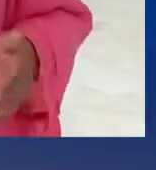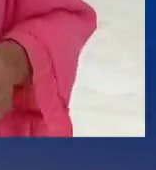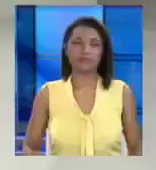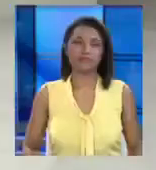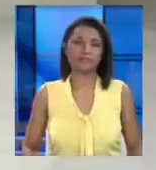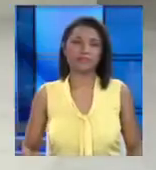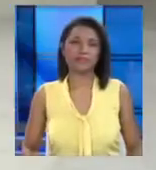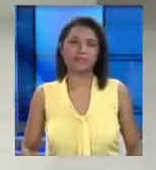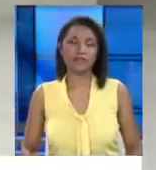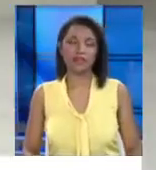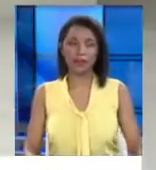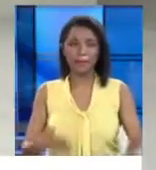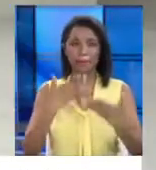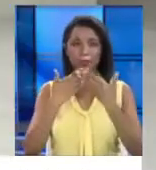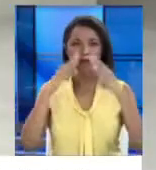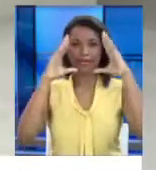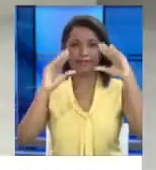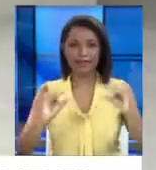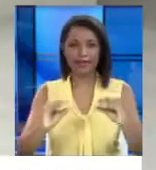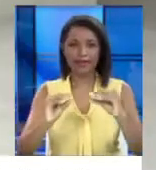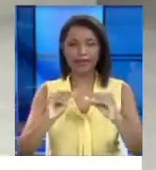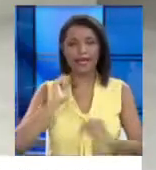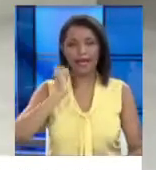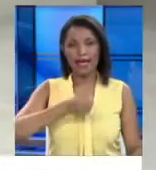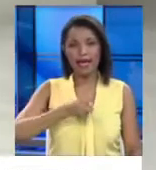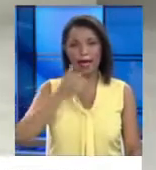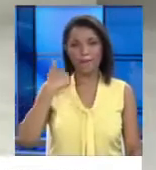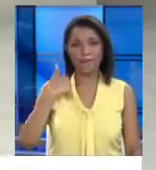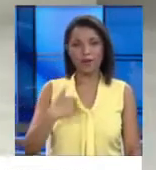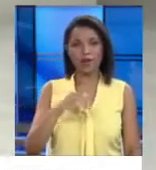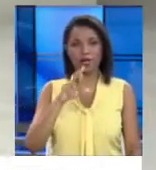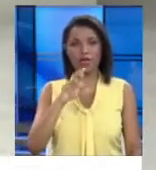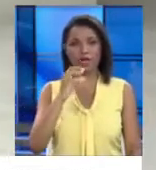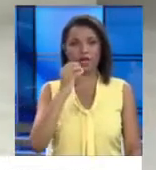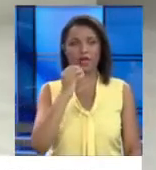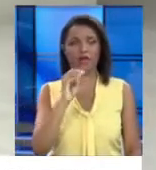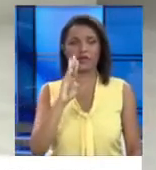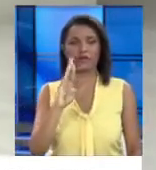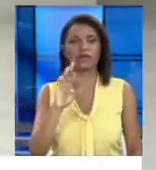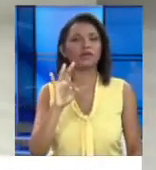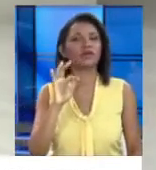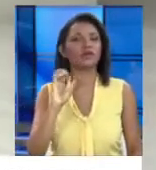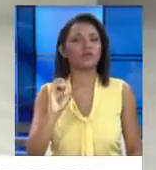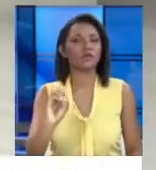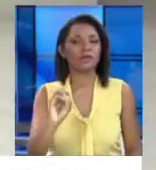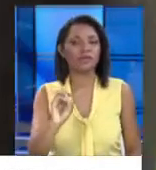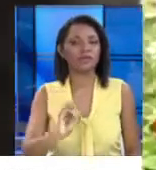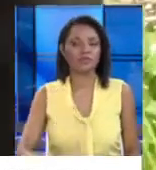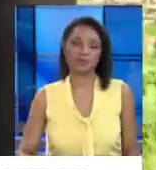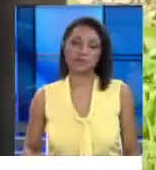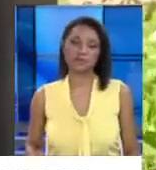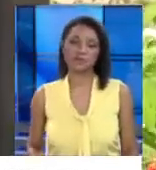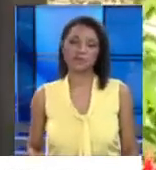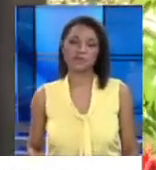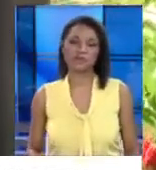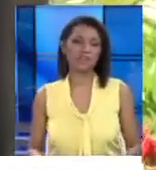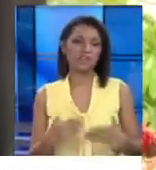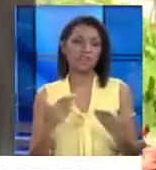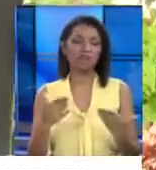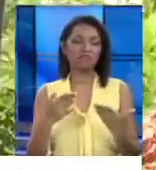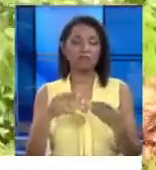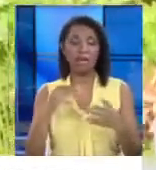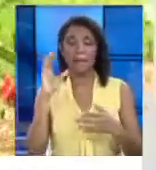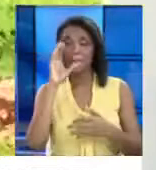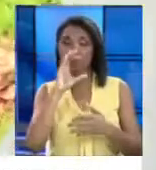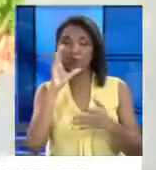buenas tardes. Nos encontramos con el abogado Roberto Ruiz Díaz, quien ha propuesto al Tribunal Electoral la recolección de firmas para revocar el